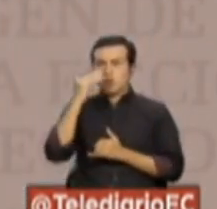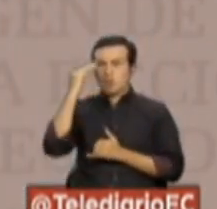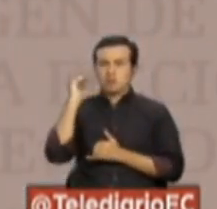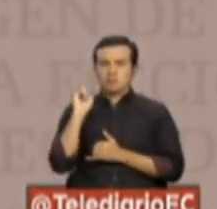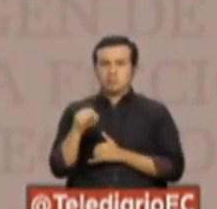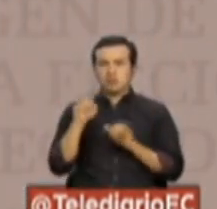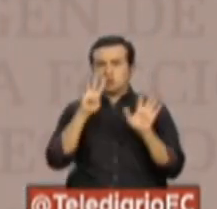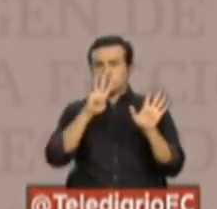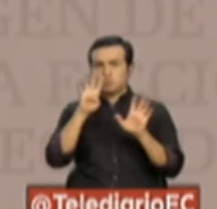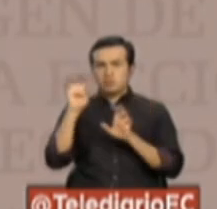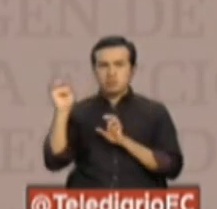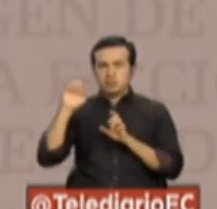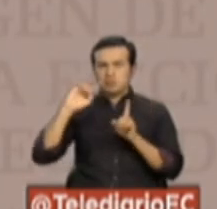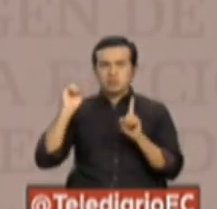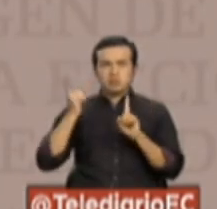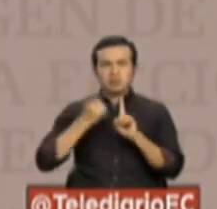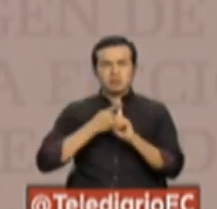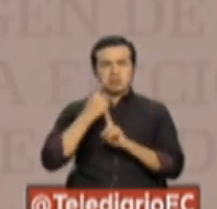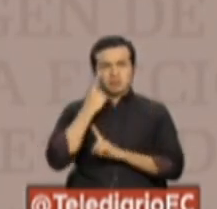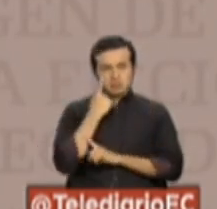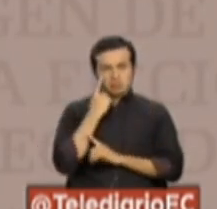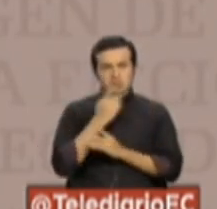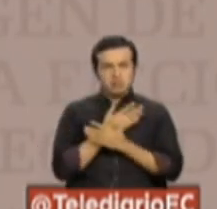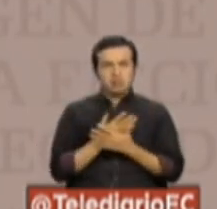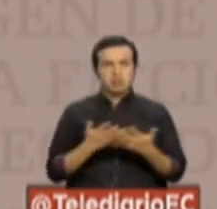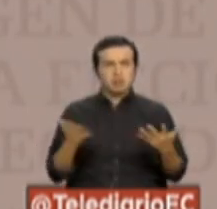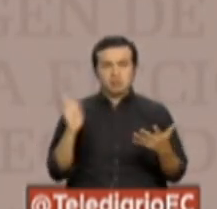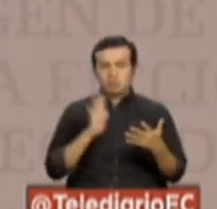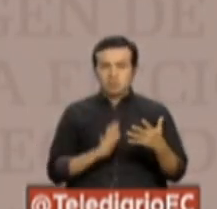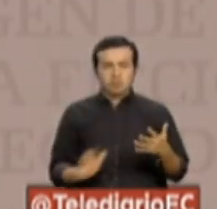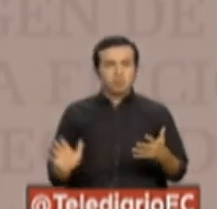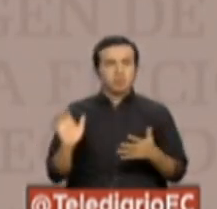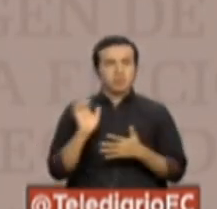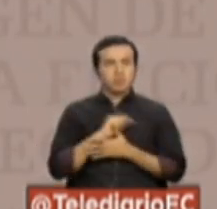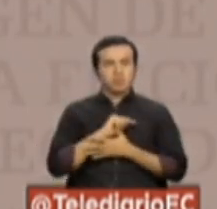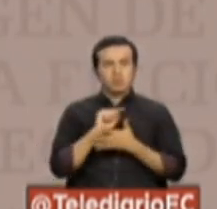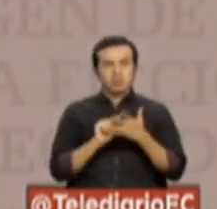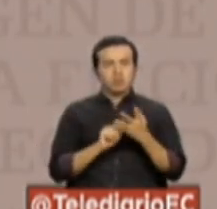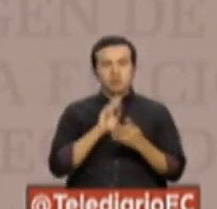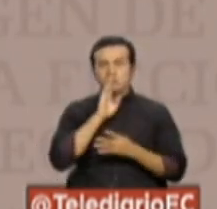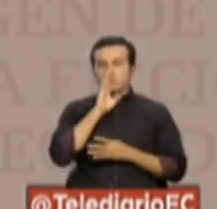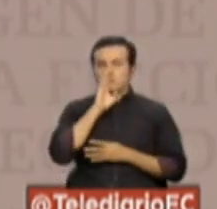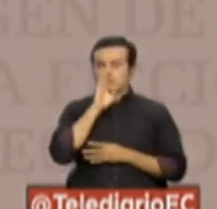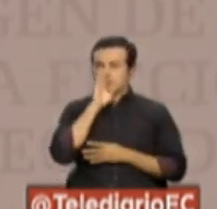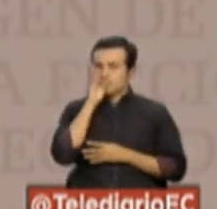XIX son las pioneras de este género en el país? Como siempre,